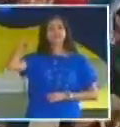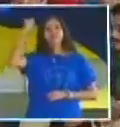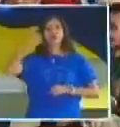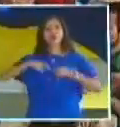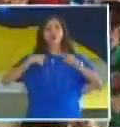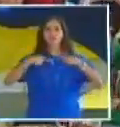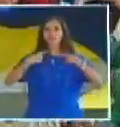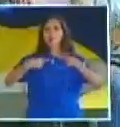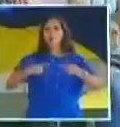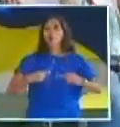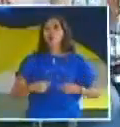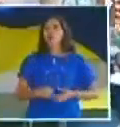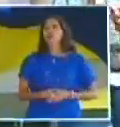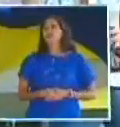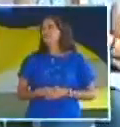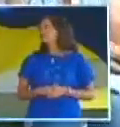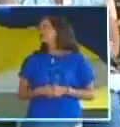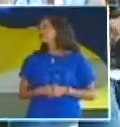Bueno, compañero,